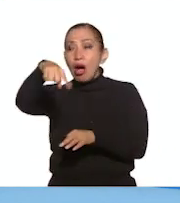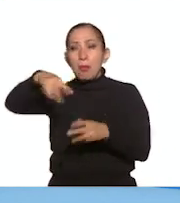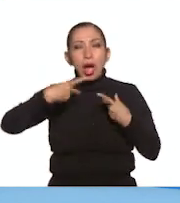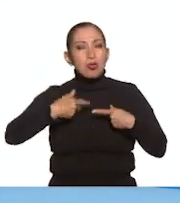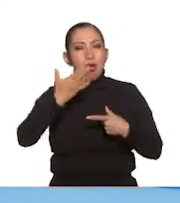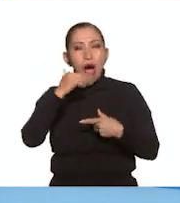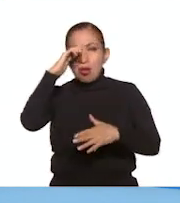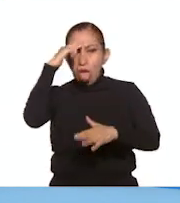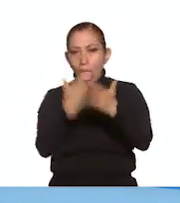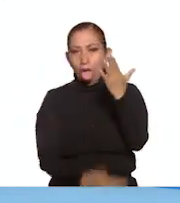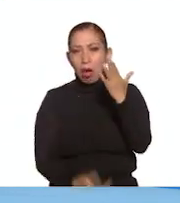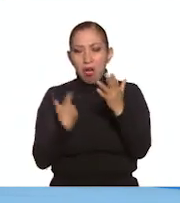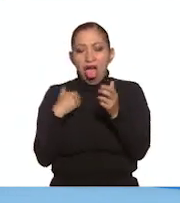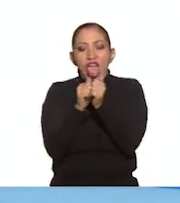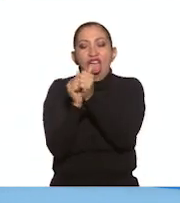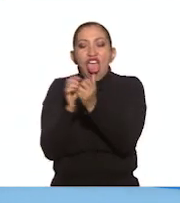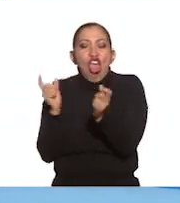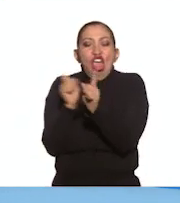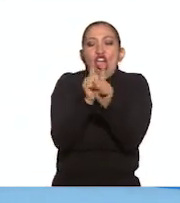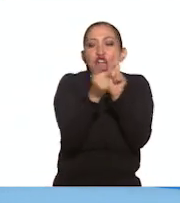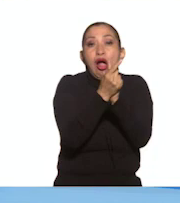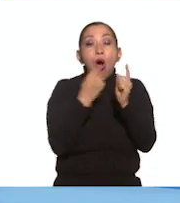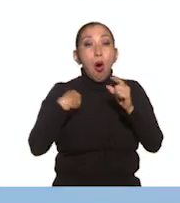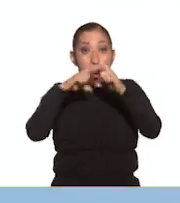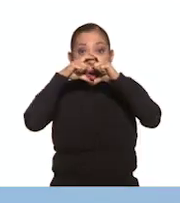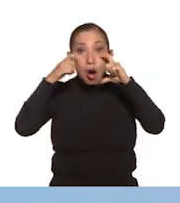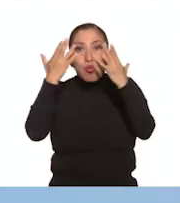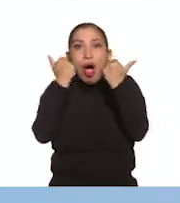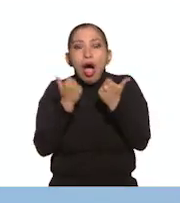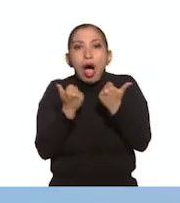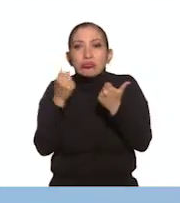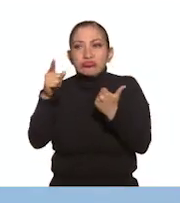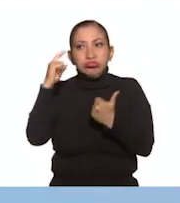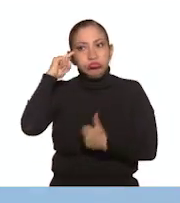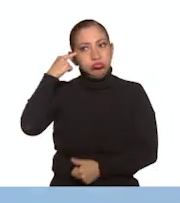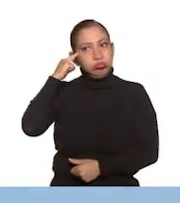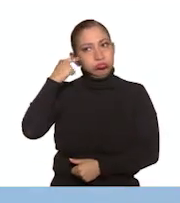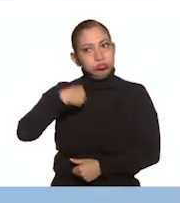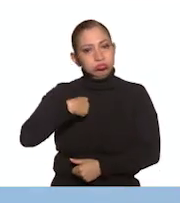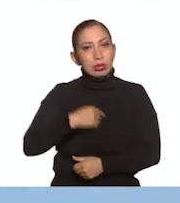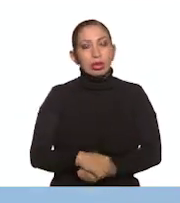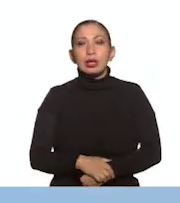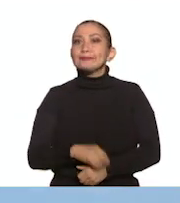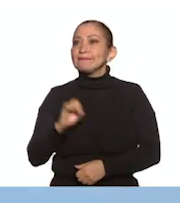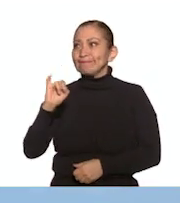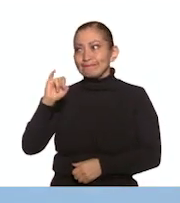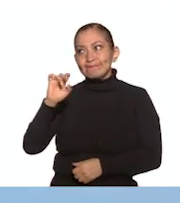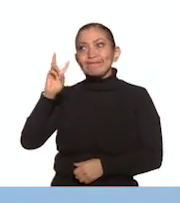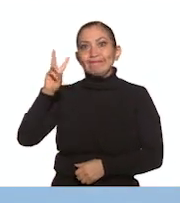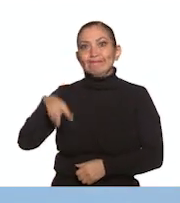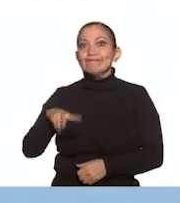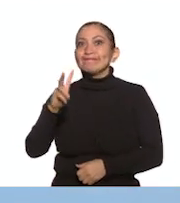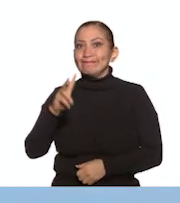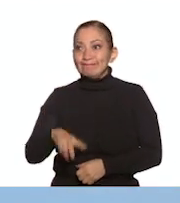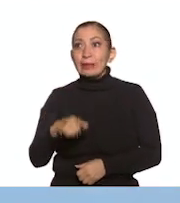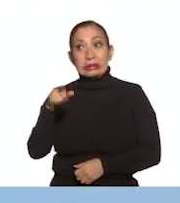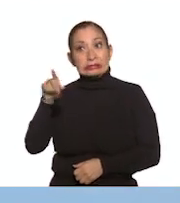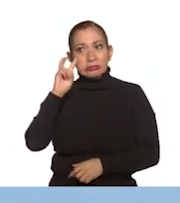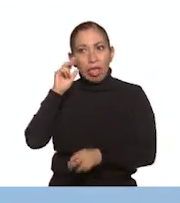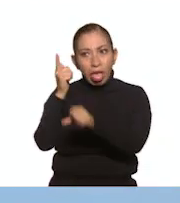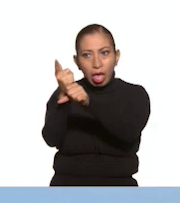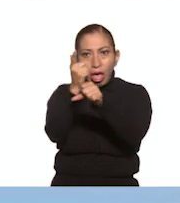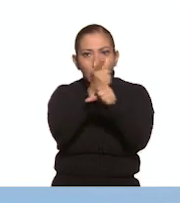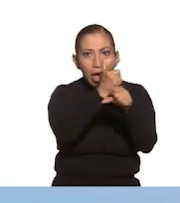no respeta la sana distancia y no trae el cubrebocas. ¡Claro! Sí, maestro Esteban. Son